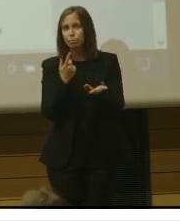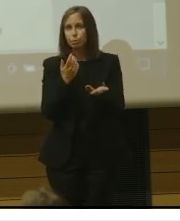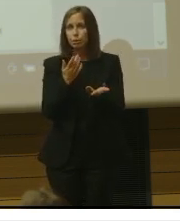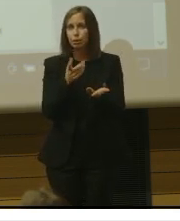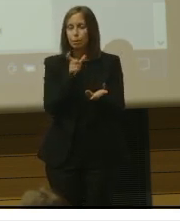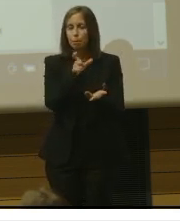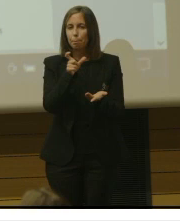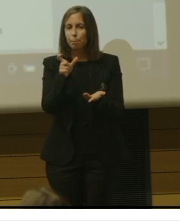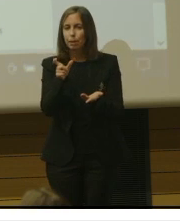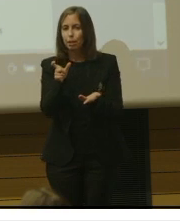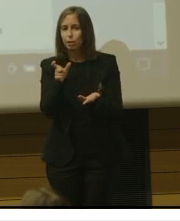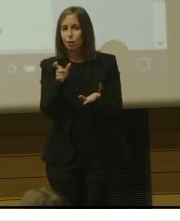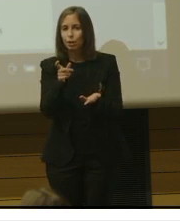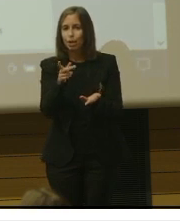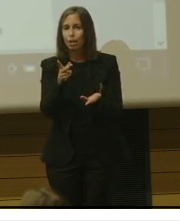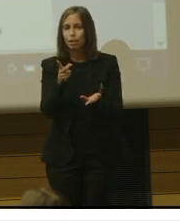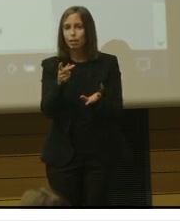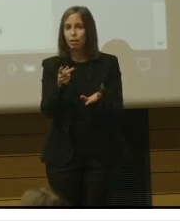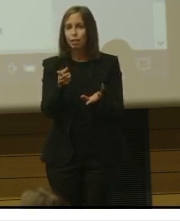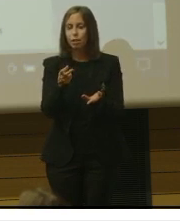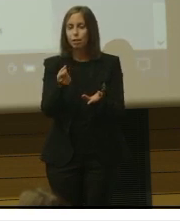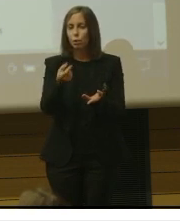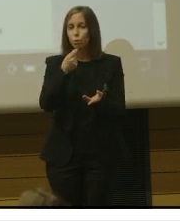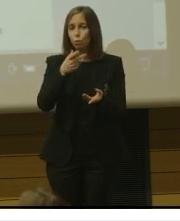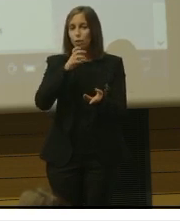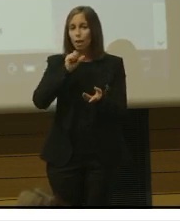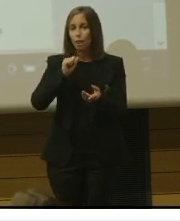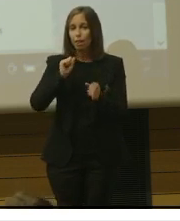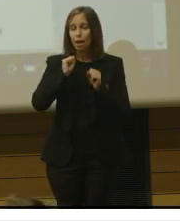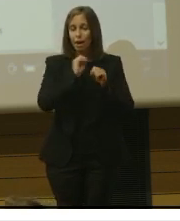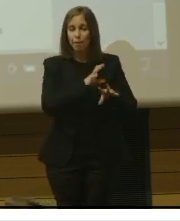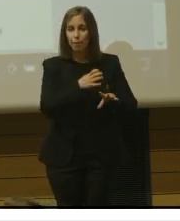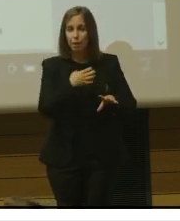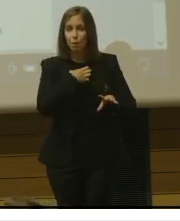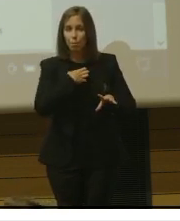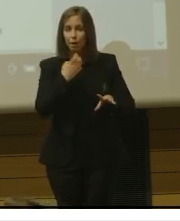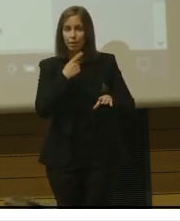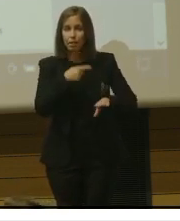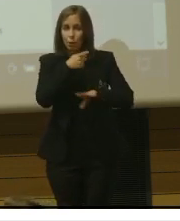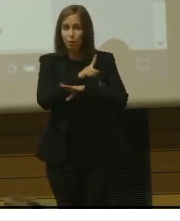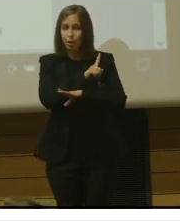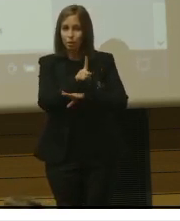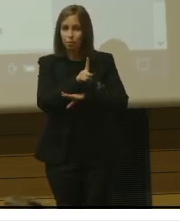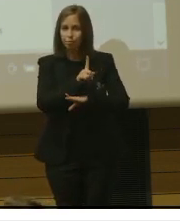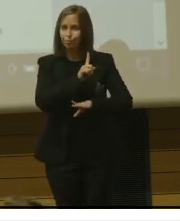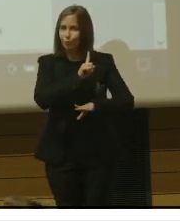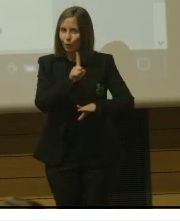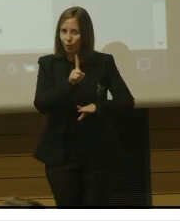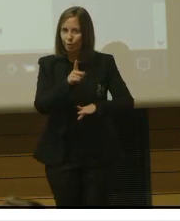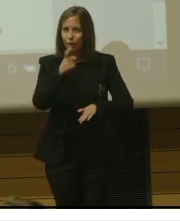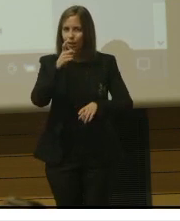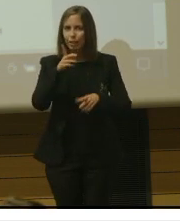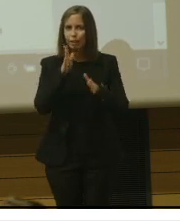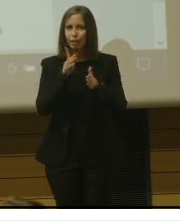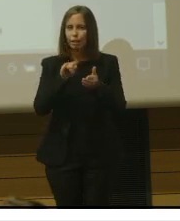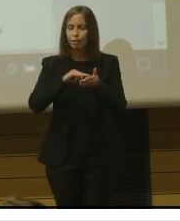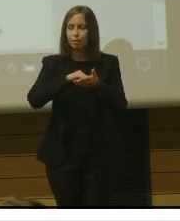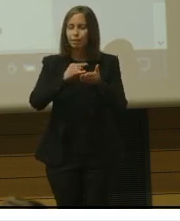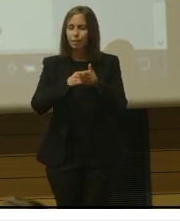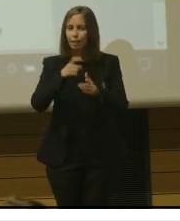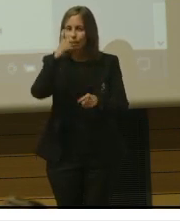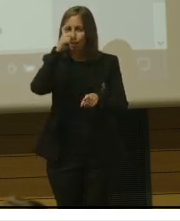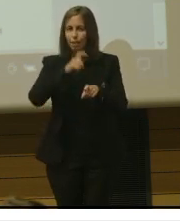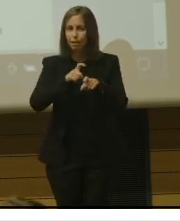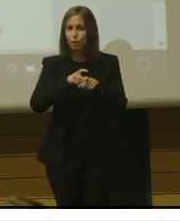no pueden dejar de consumir una sustancia si no están motivadas, y esto no es así, ¿no? Para eso hay técnicas psicológicas especialmente diseñadas para la gente que está